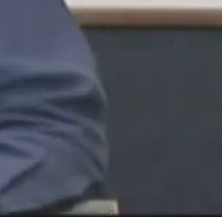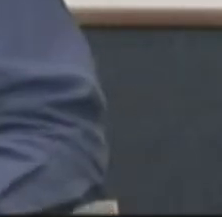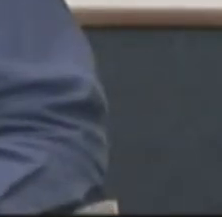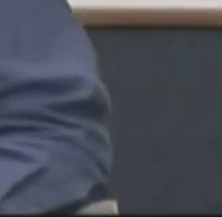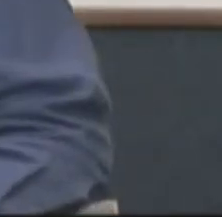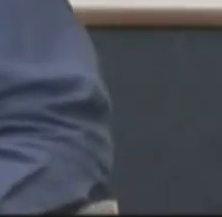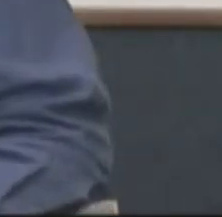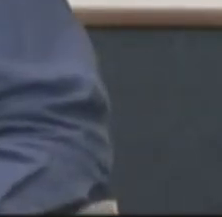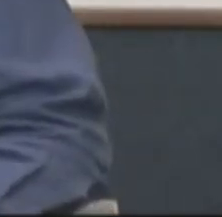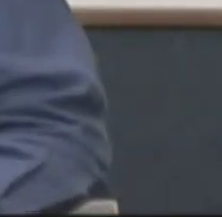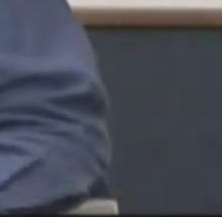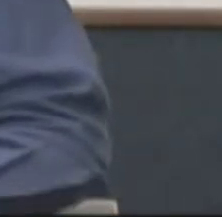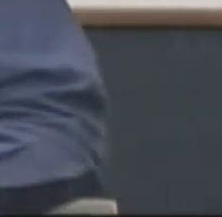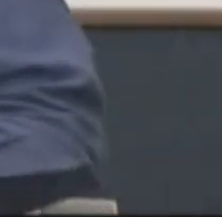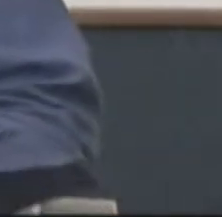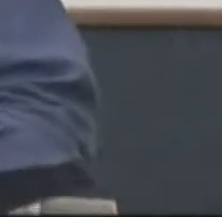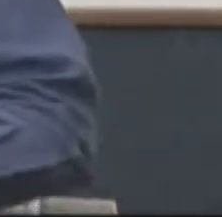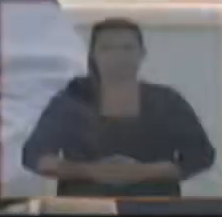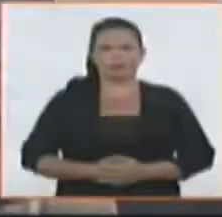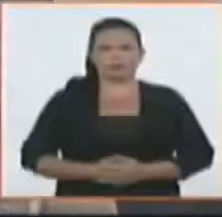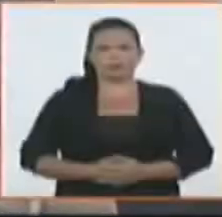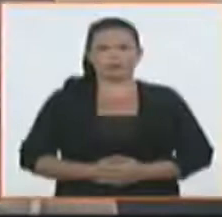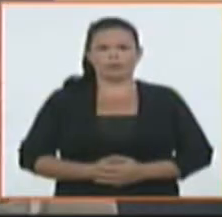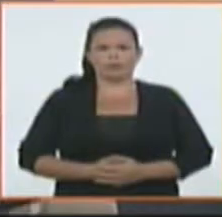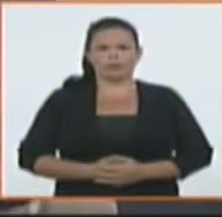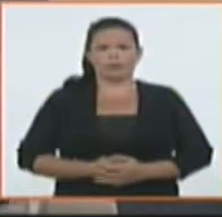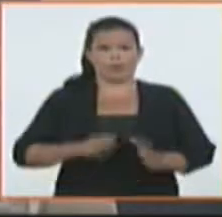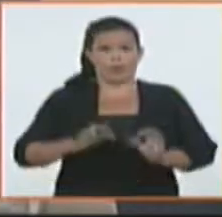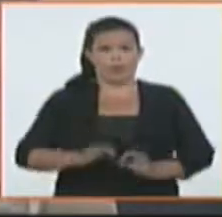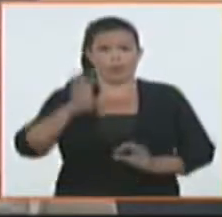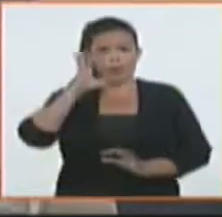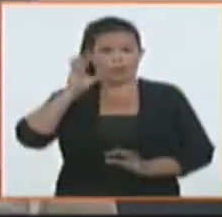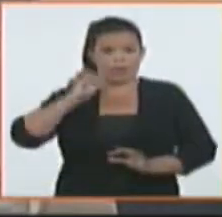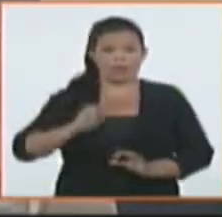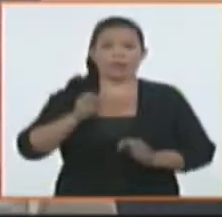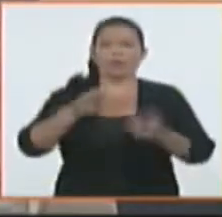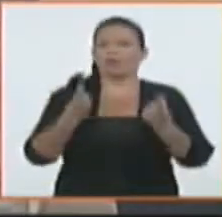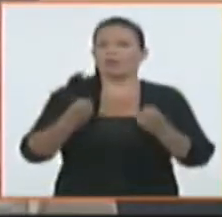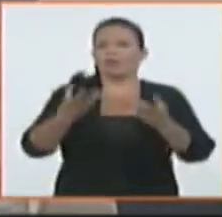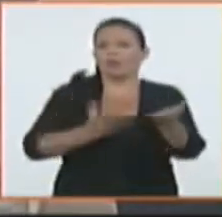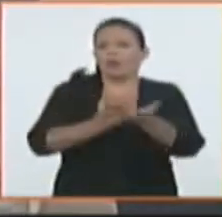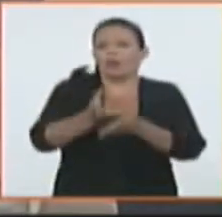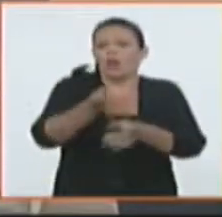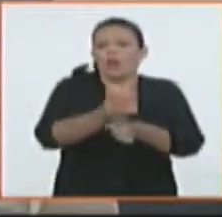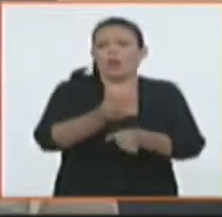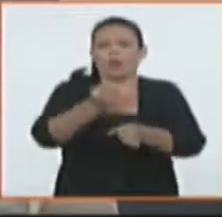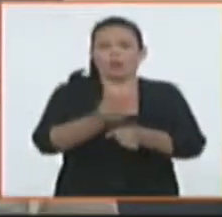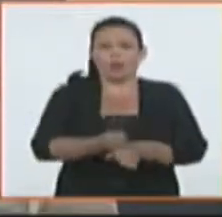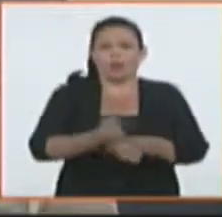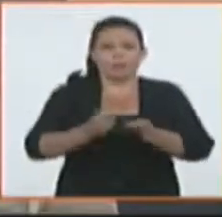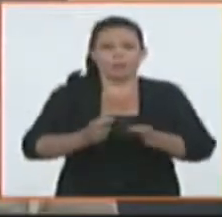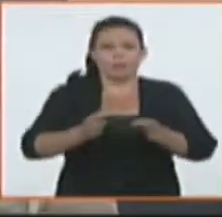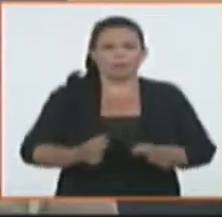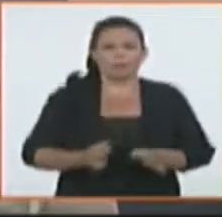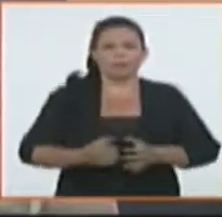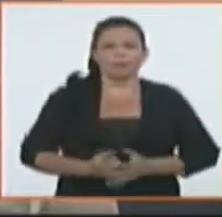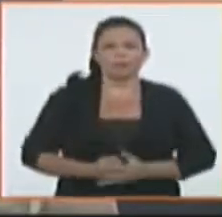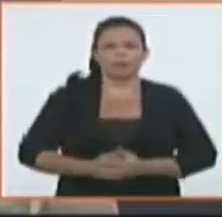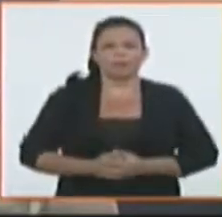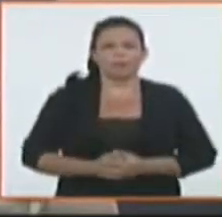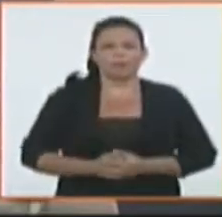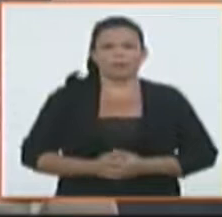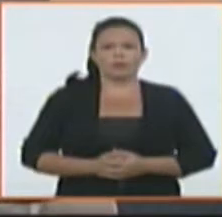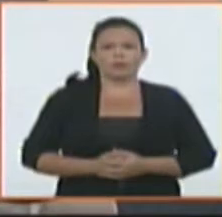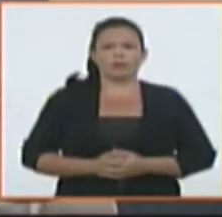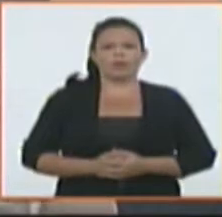de un trabajo especial con la población y en especial con la juventud. Porque si no enseñamos a la juventud desde ahora